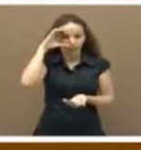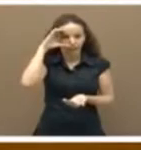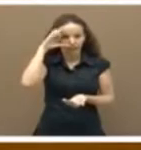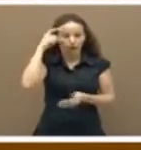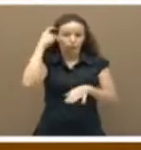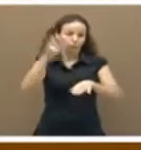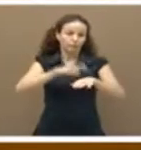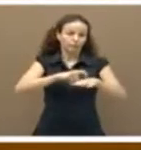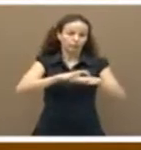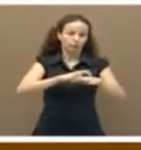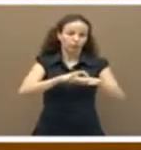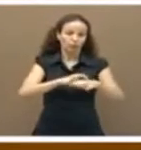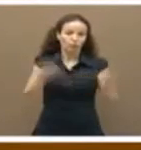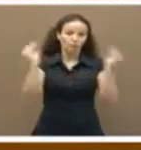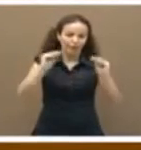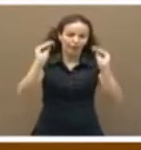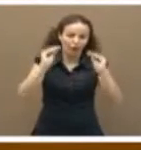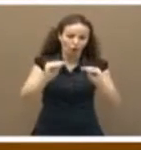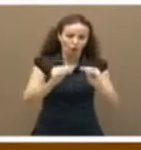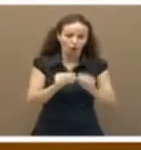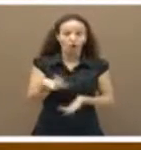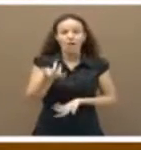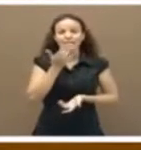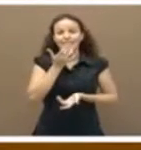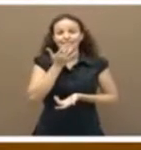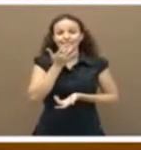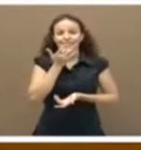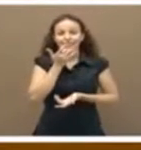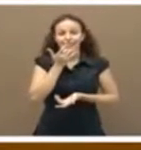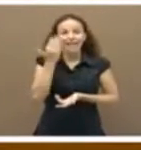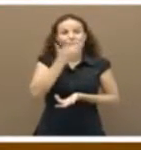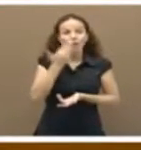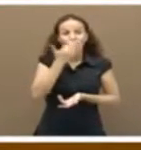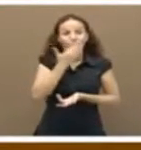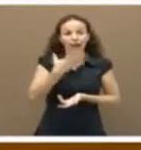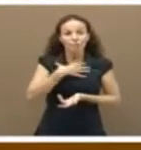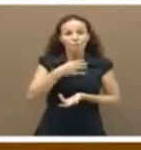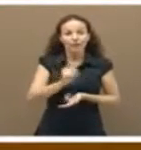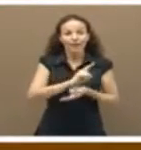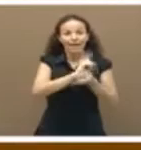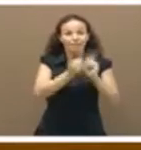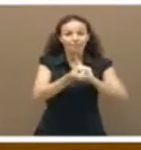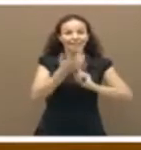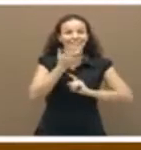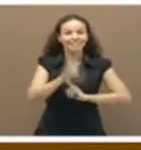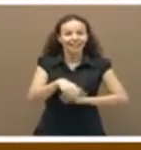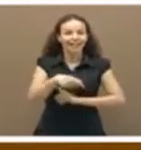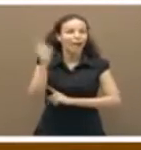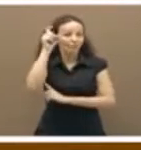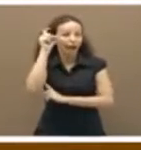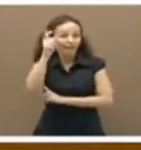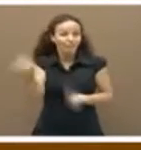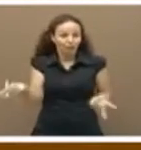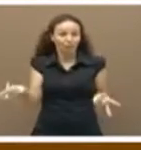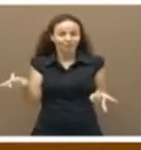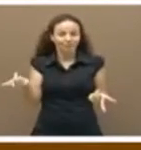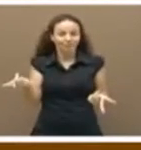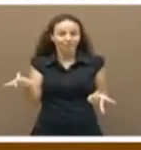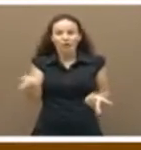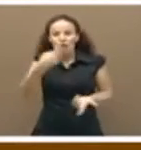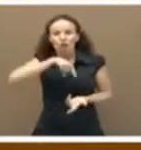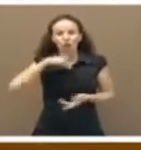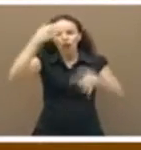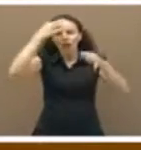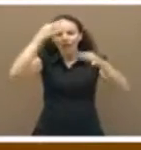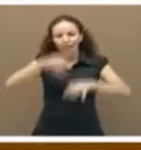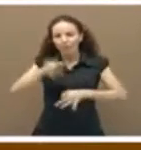Tonucci. Si alguien puede cambiar la escuela, ese es el maestro. ¿Creemos de verdad